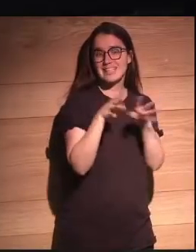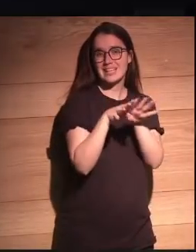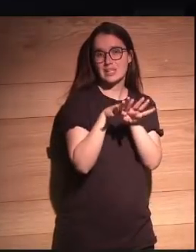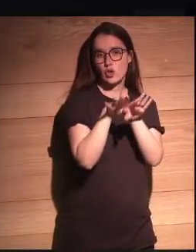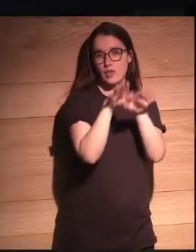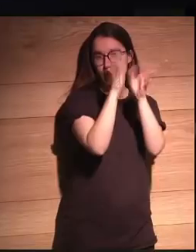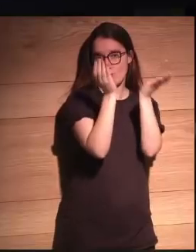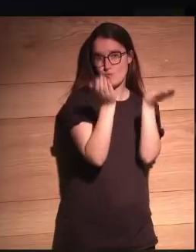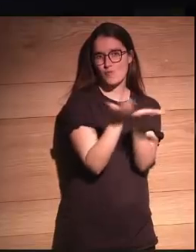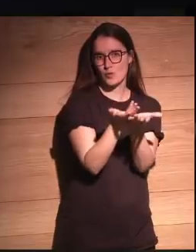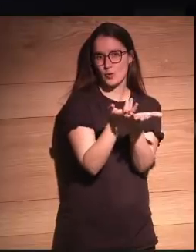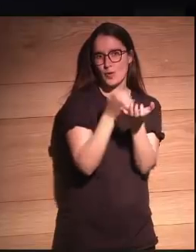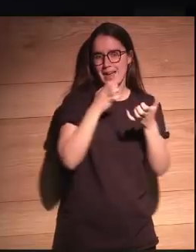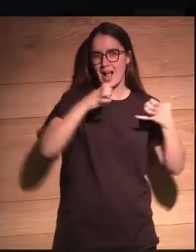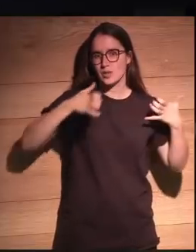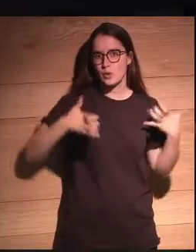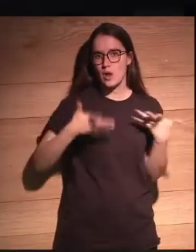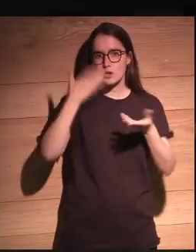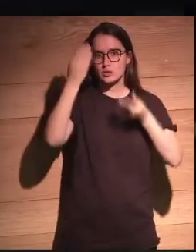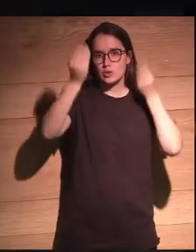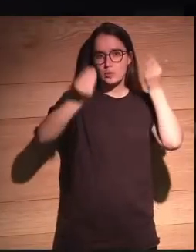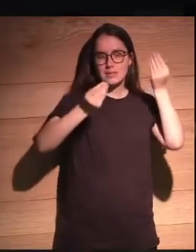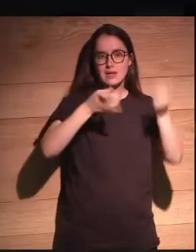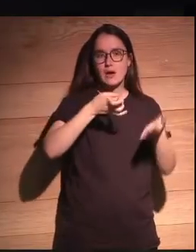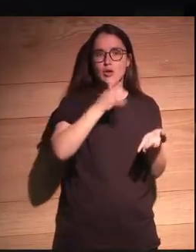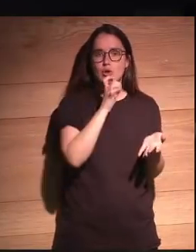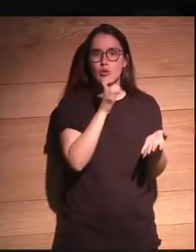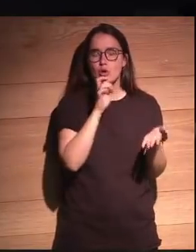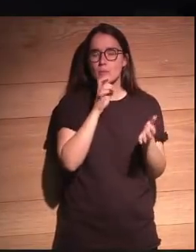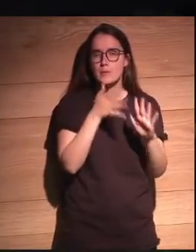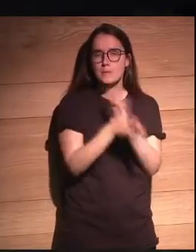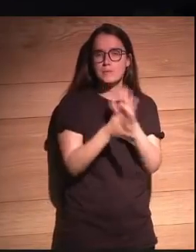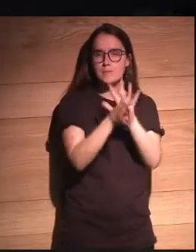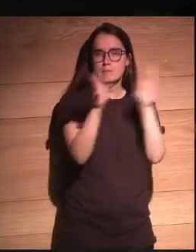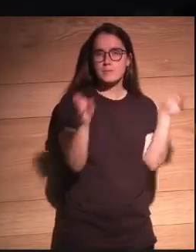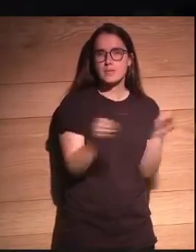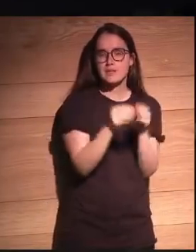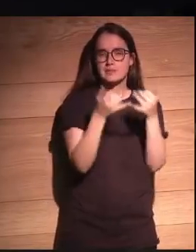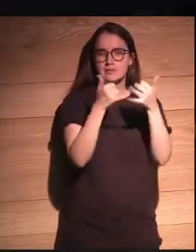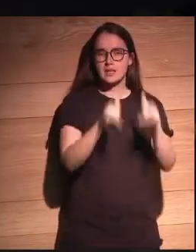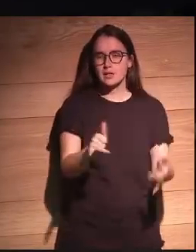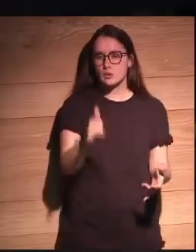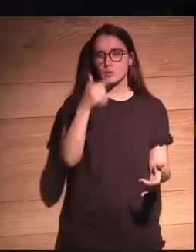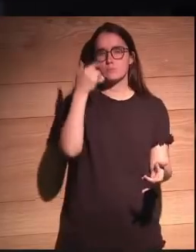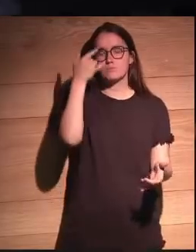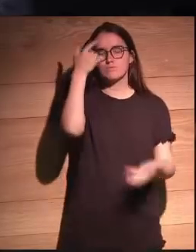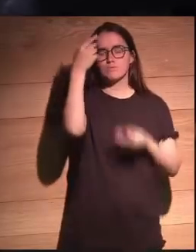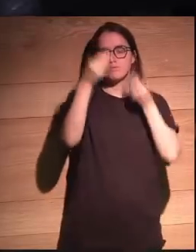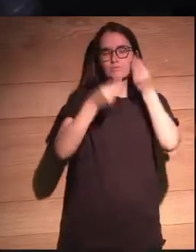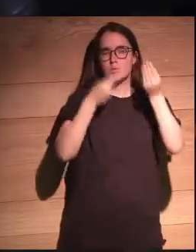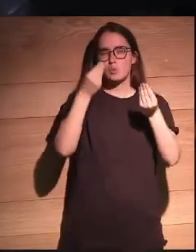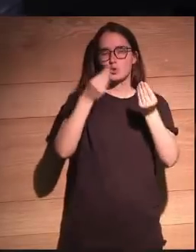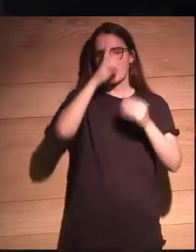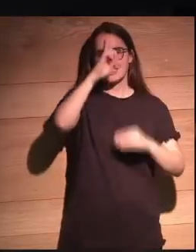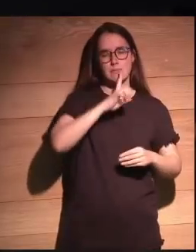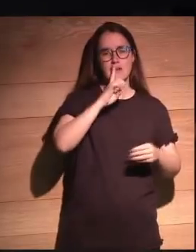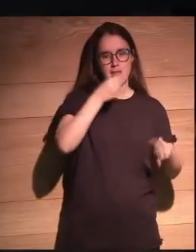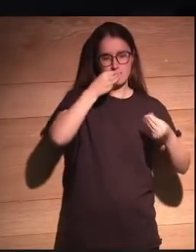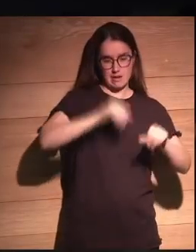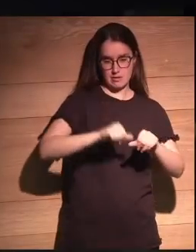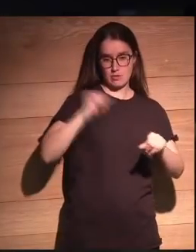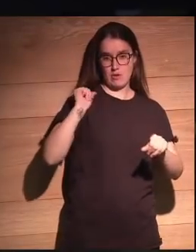rodea. Cuando pensaba en cómo enmarcar este acto que nos reúne, se me agolpaban en la retina multitud de imágenes de nuestra